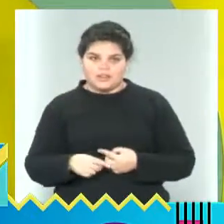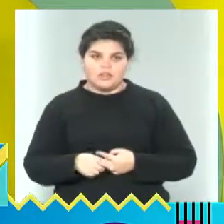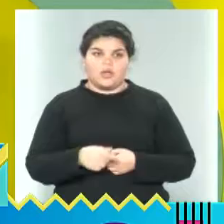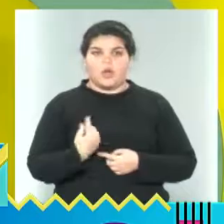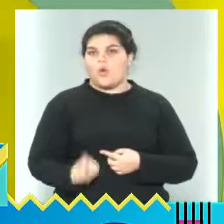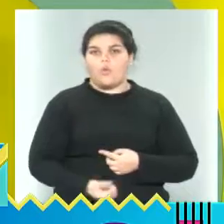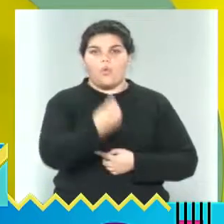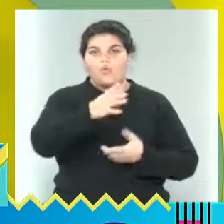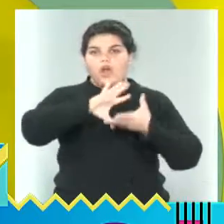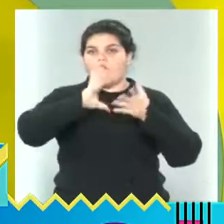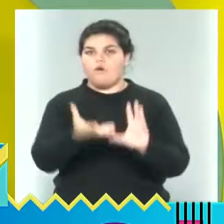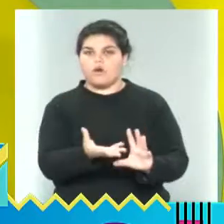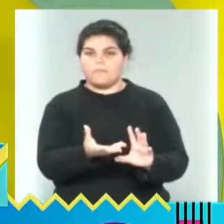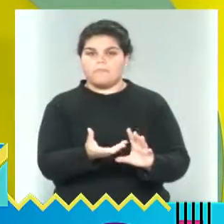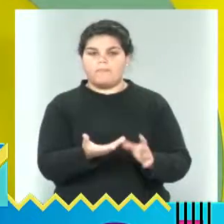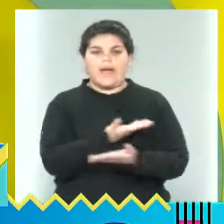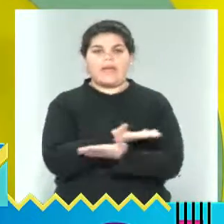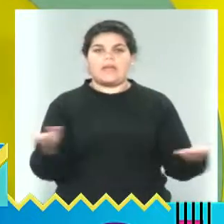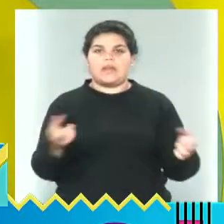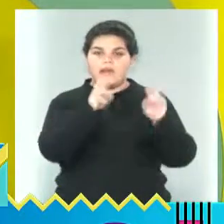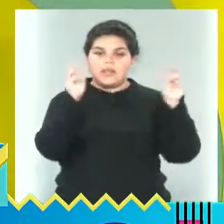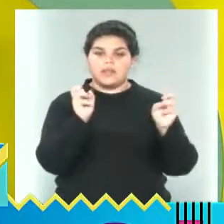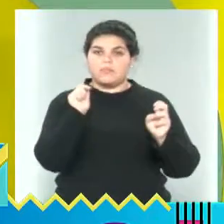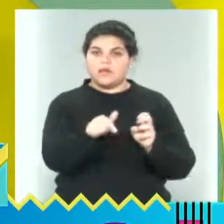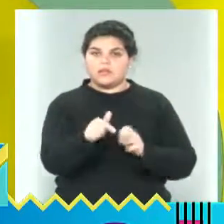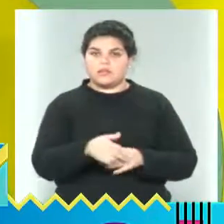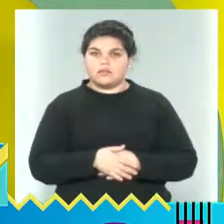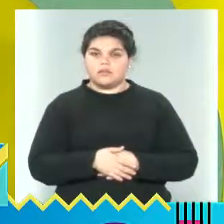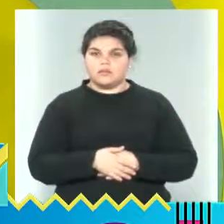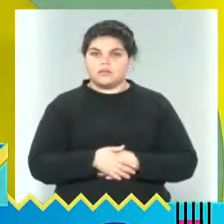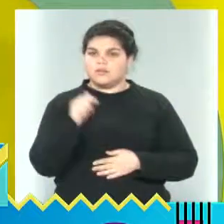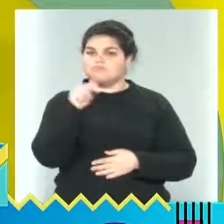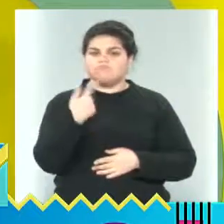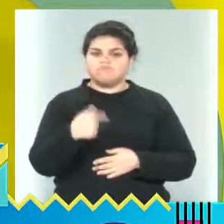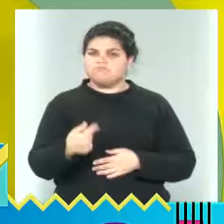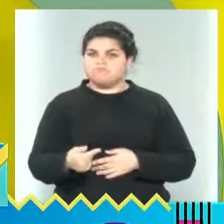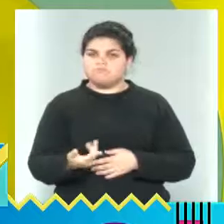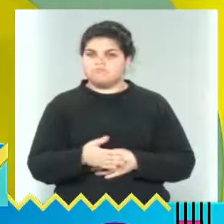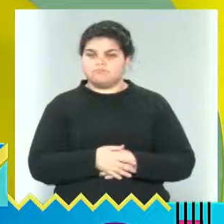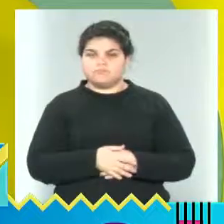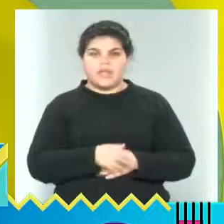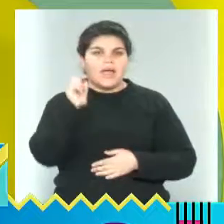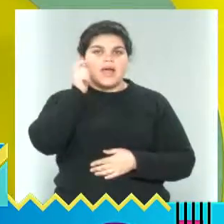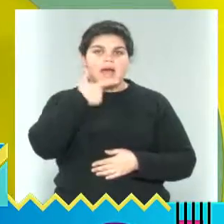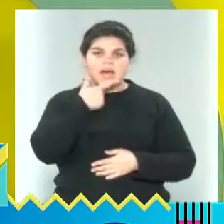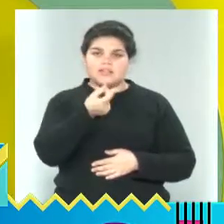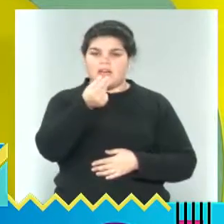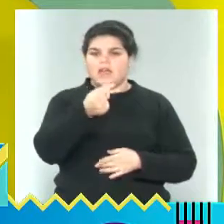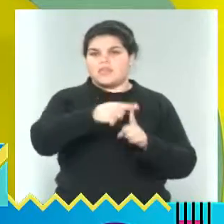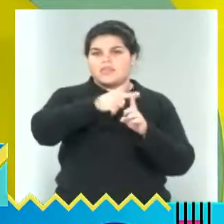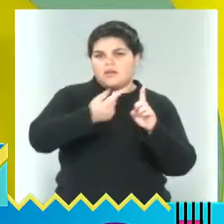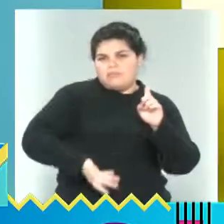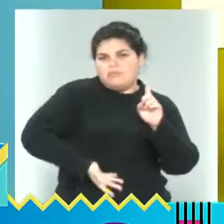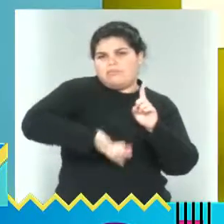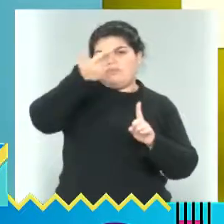es la mirada global, donde la realidad nos indica que los gases de tipo invernadero siguen